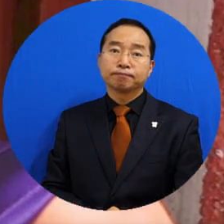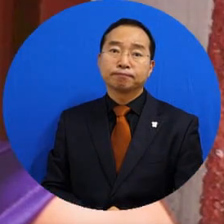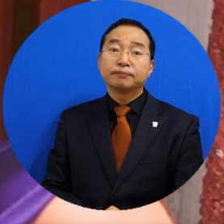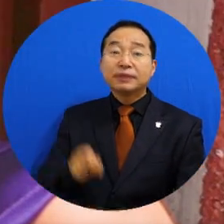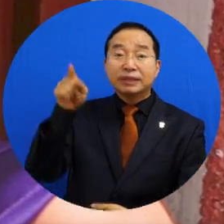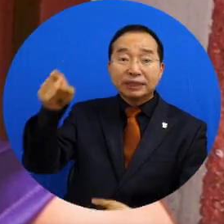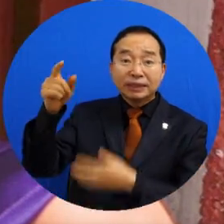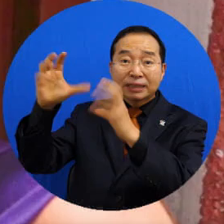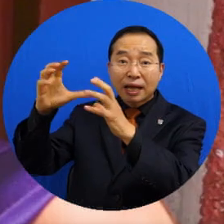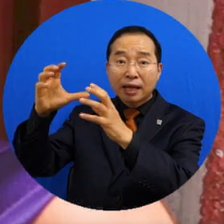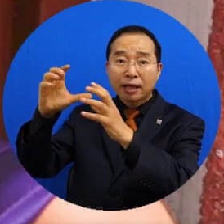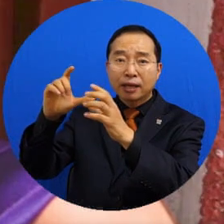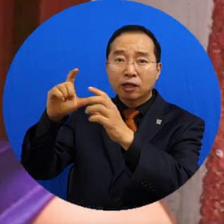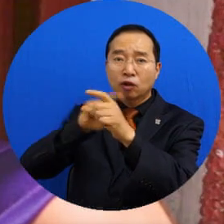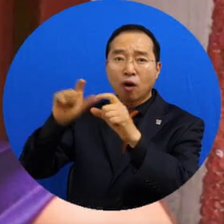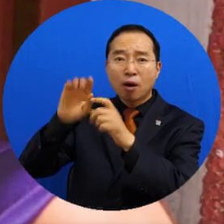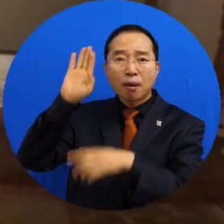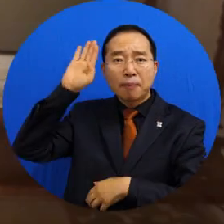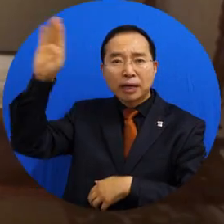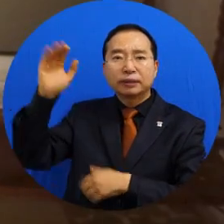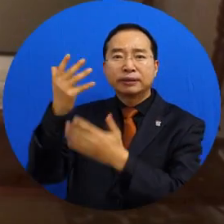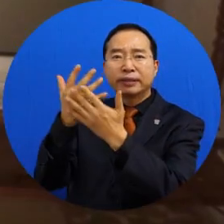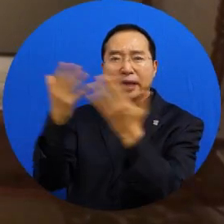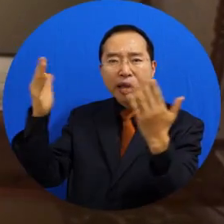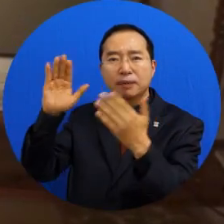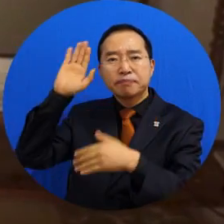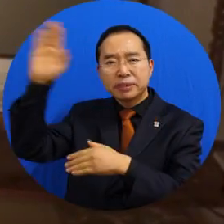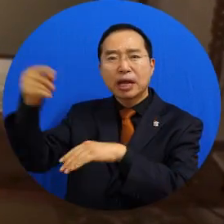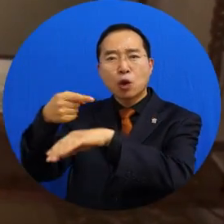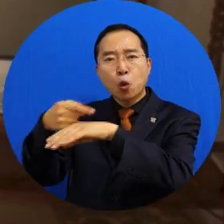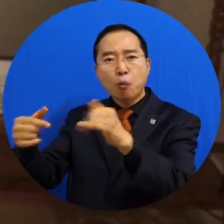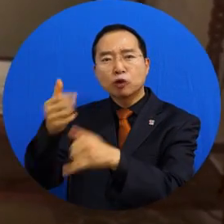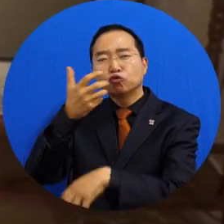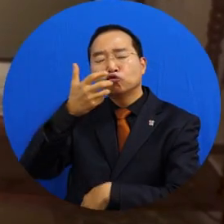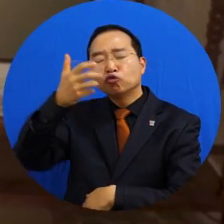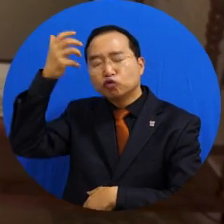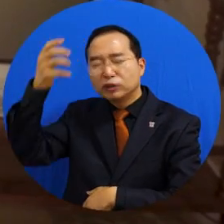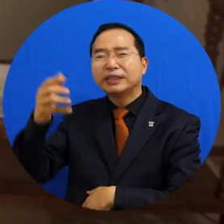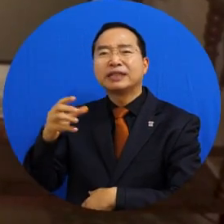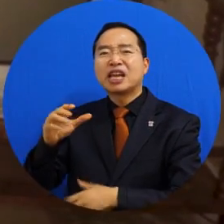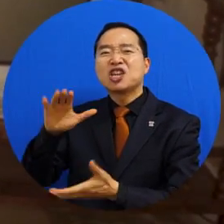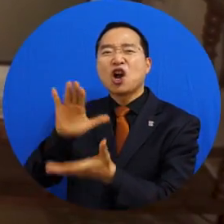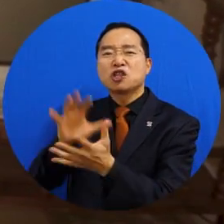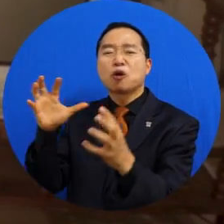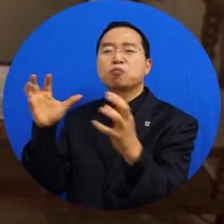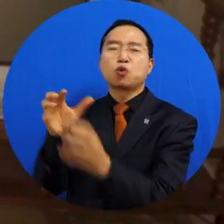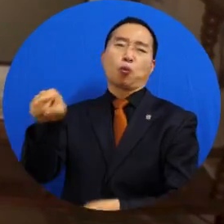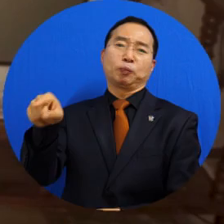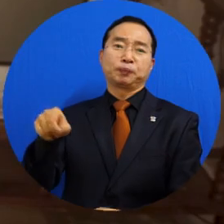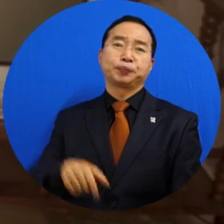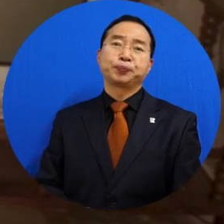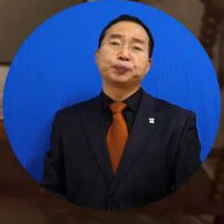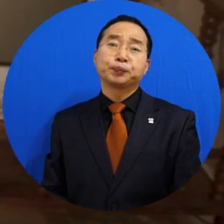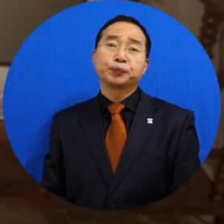Es la inspiración de los que sueñan un mañana mejor y un futuro de hermandad.